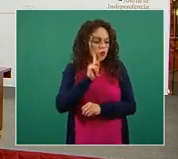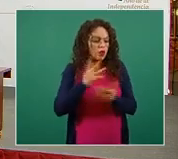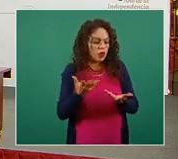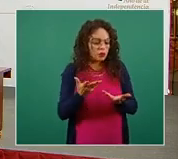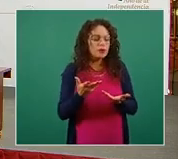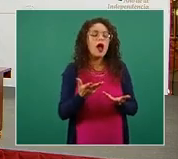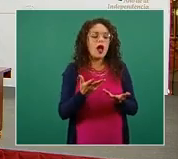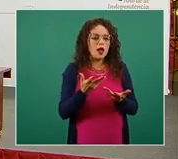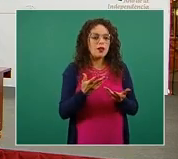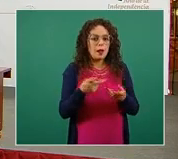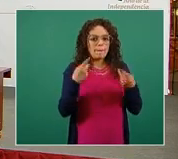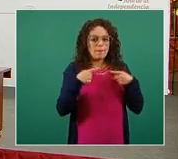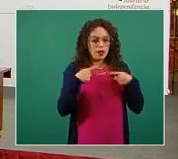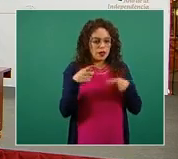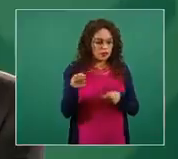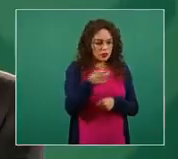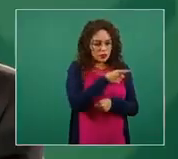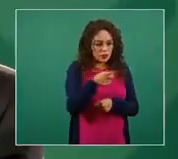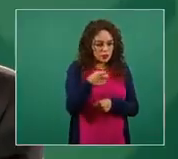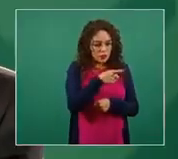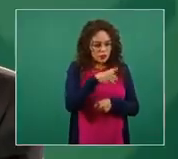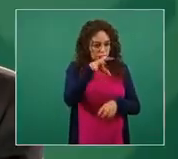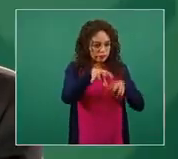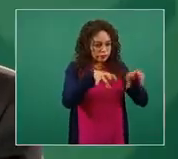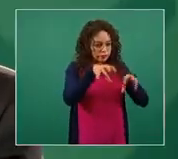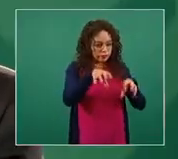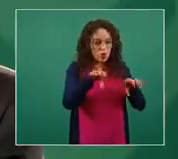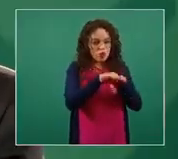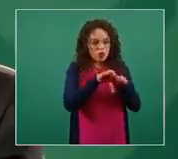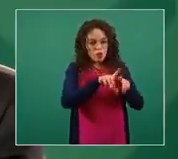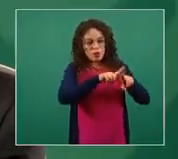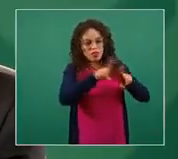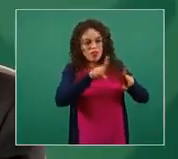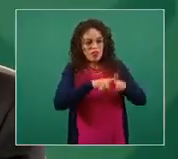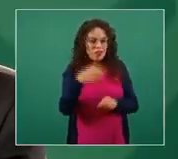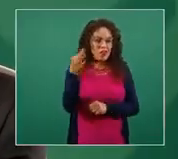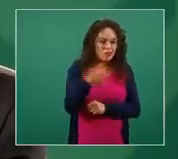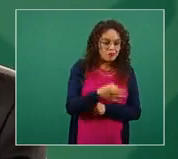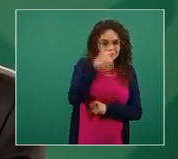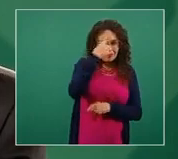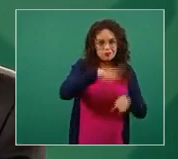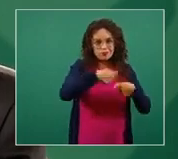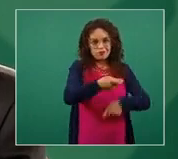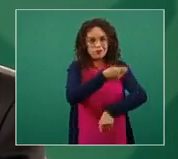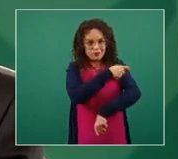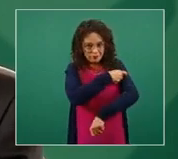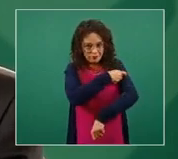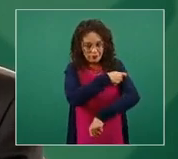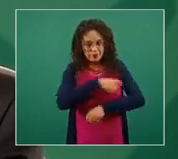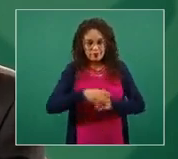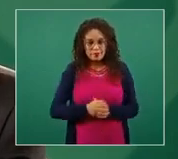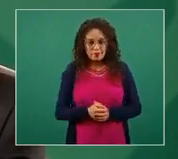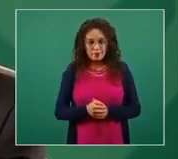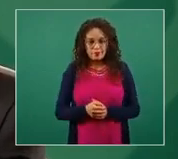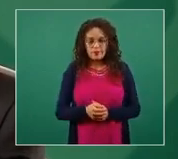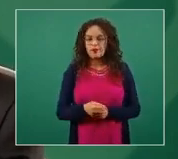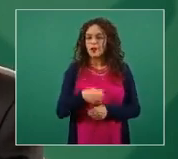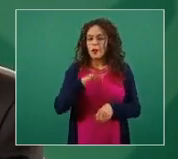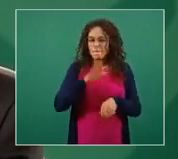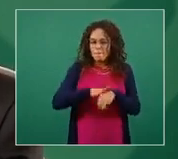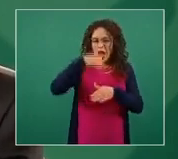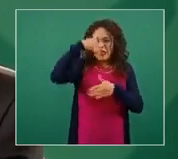tener diferencias de eficacia. Todavía no hay suficiente información de cada detalle del perfil de eficacia. Por